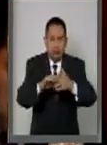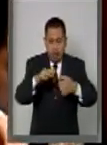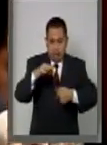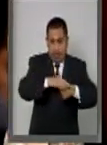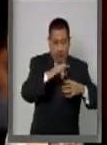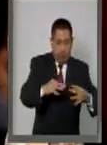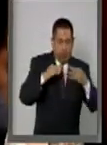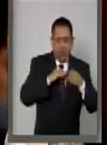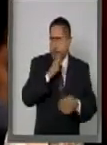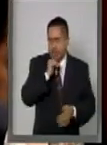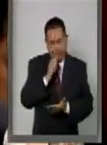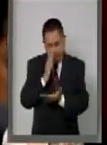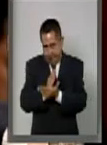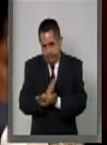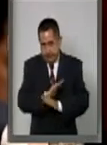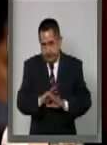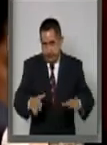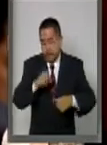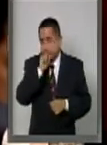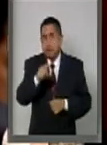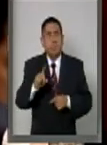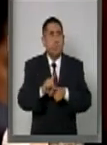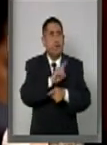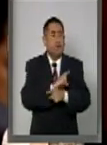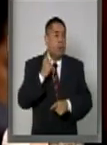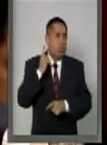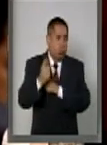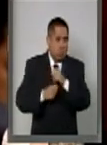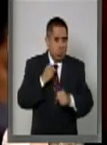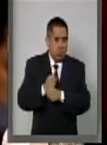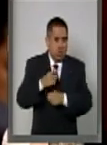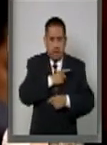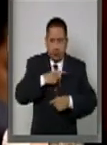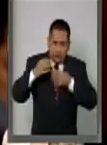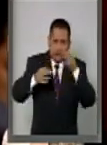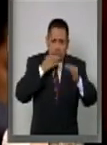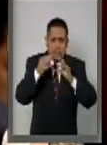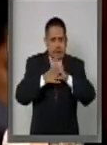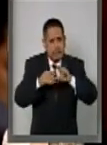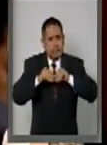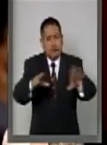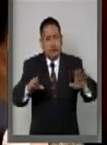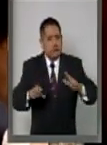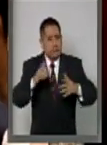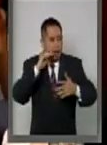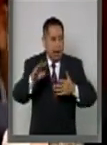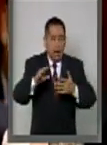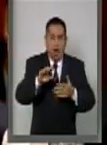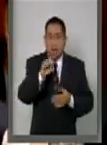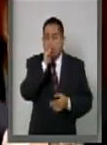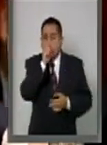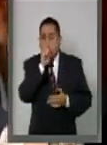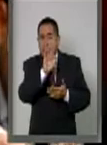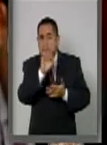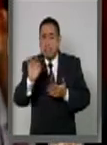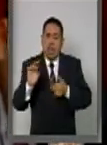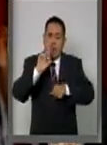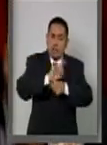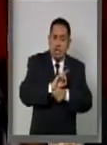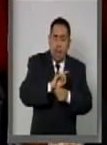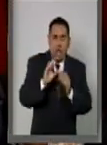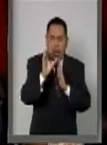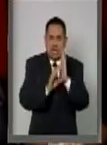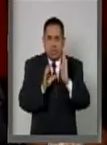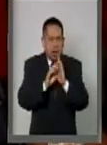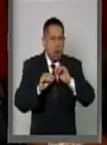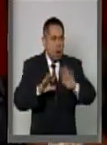periodo. De igual forma, desde principios de año habrán de publicarse los calendarios de entrega para que se tenga plena certeza de cuándo y